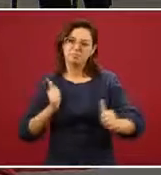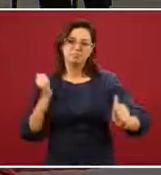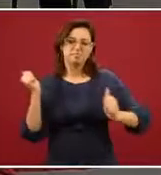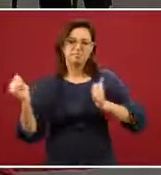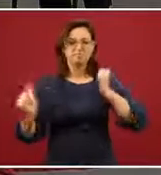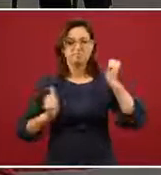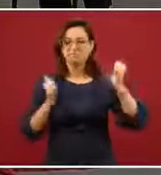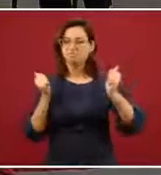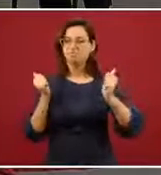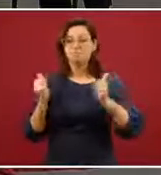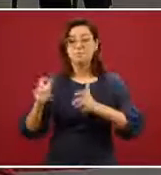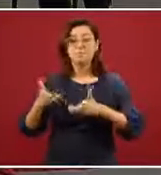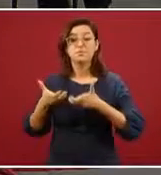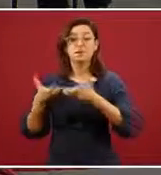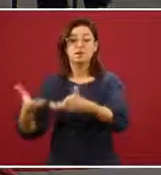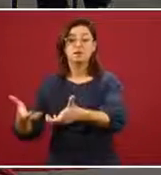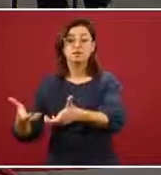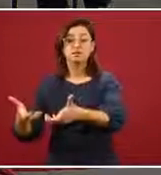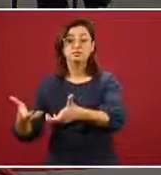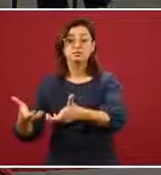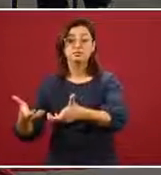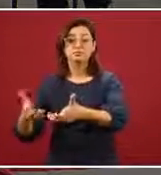en la calle